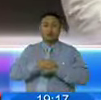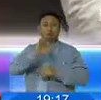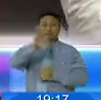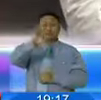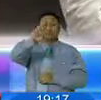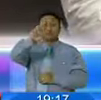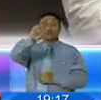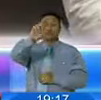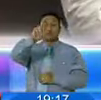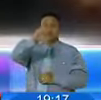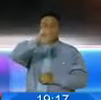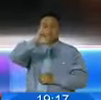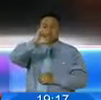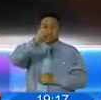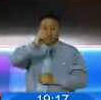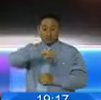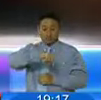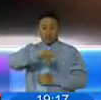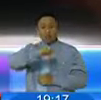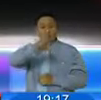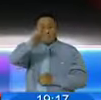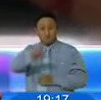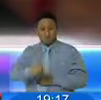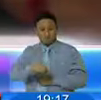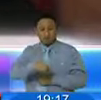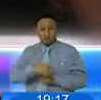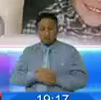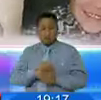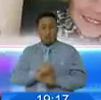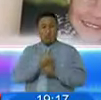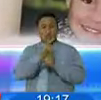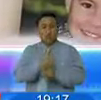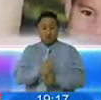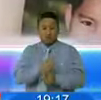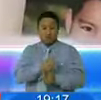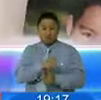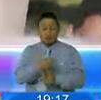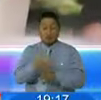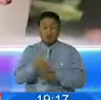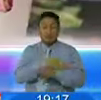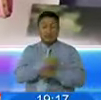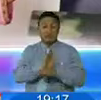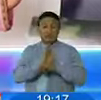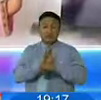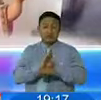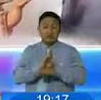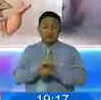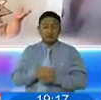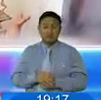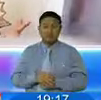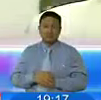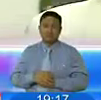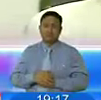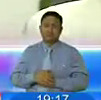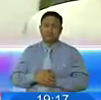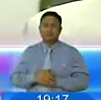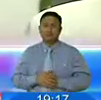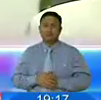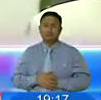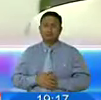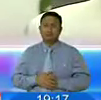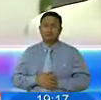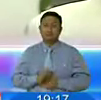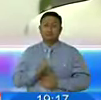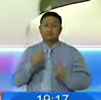E., otro de los presuntos involucrados, quien se encontró en calidad de testigo protegido y dio un testimonio anticipado.